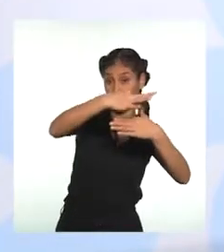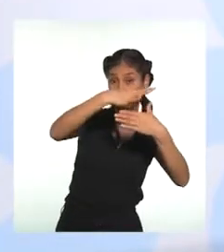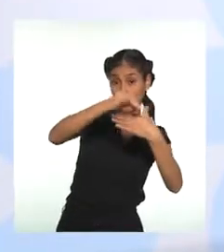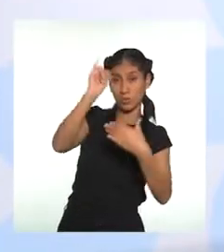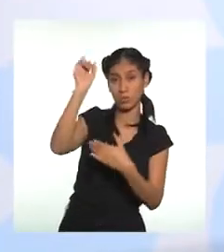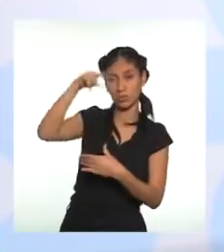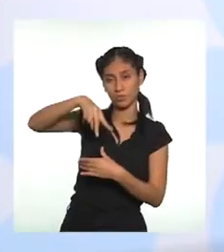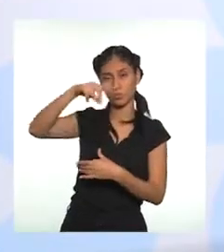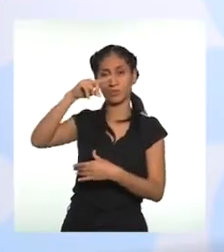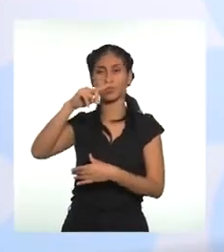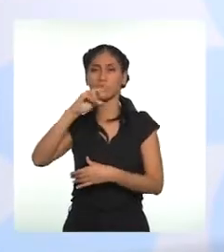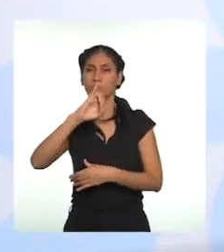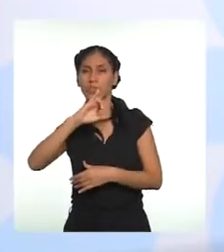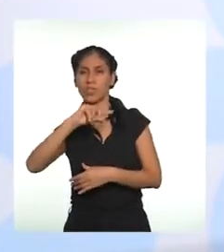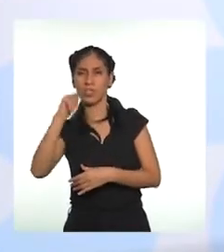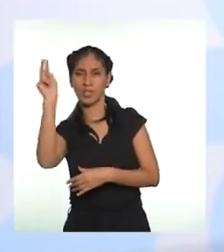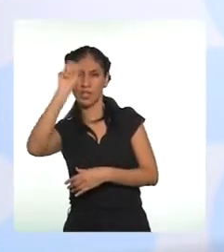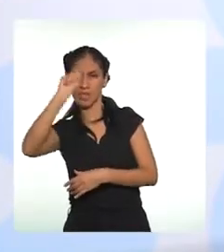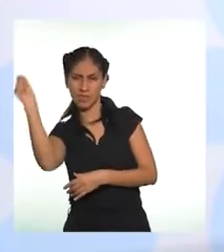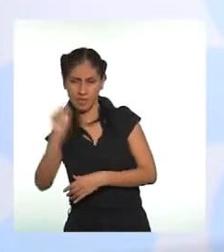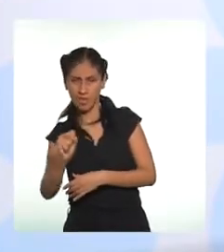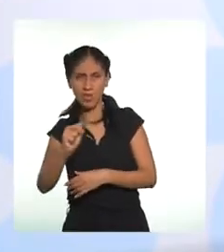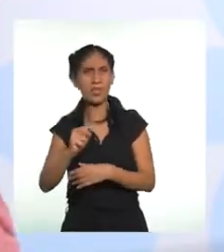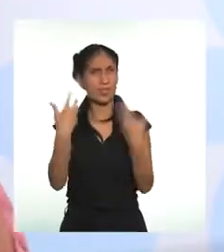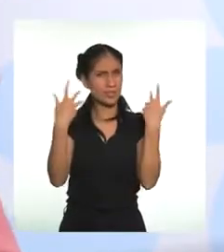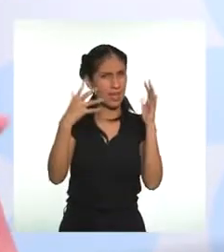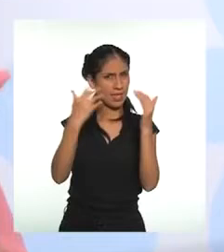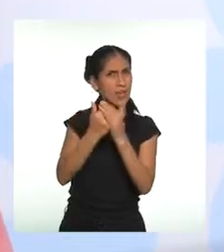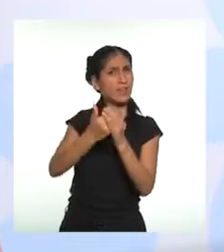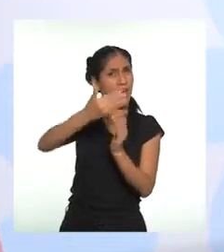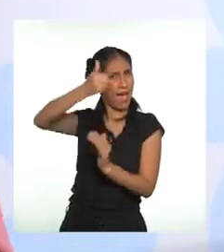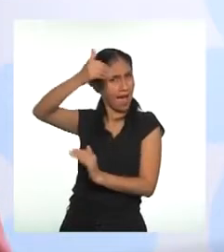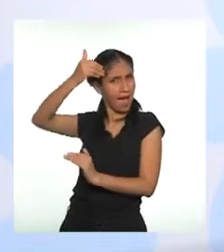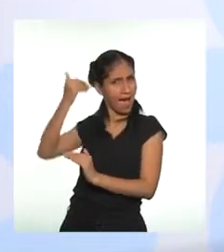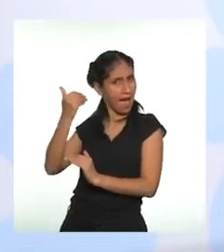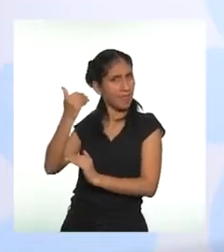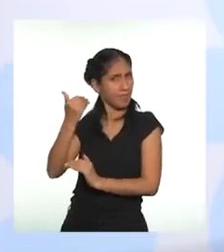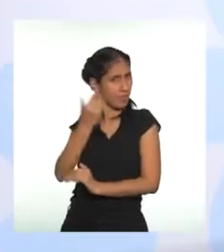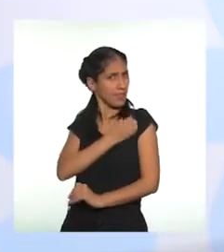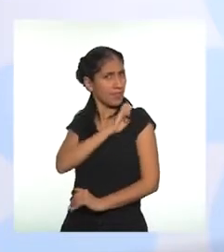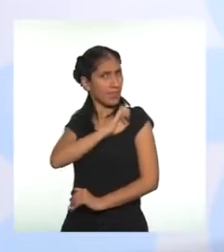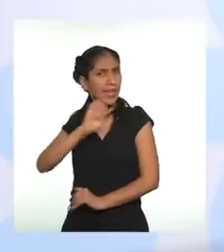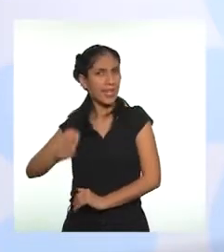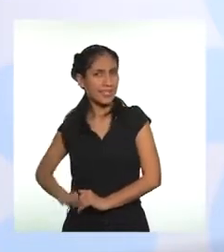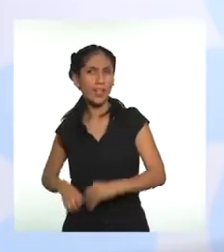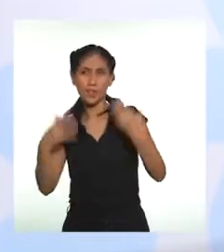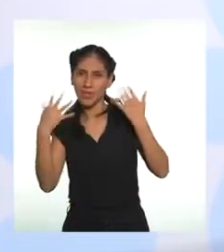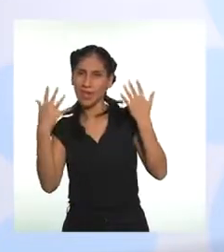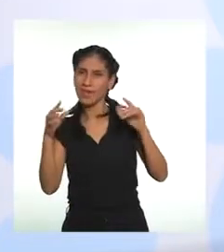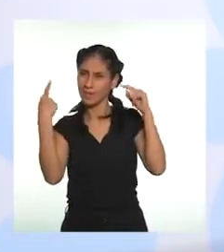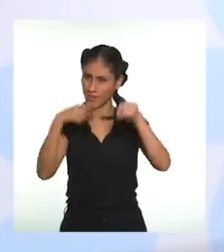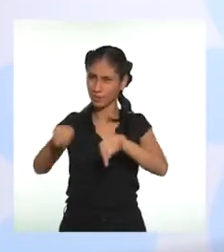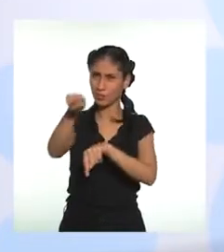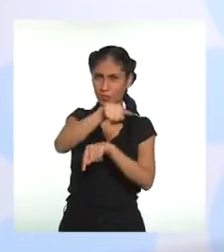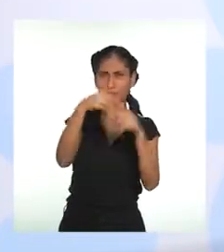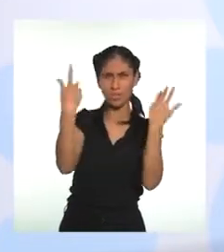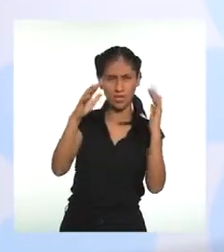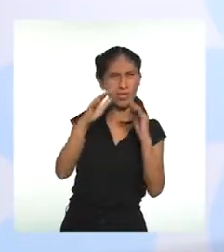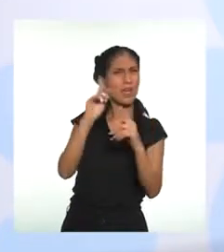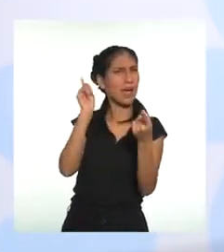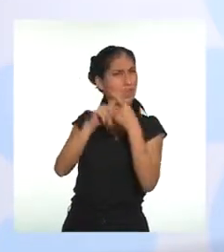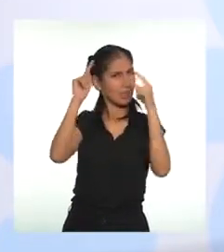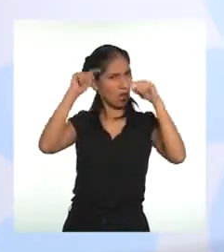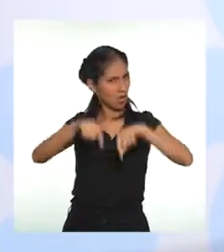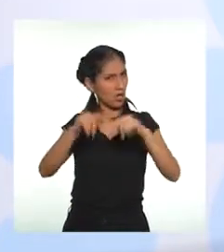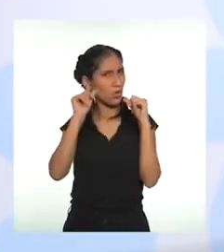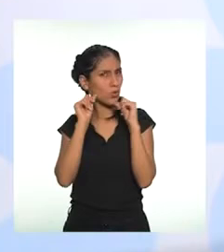pueblos indígenas u originarios existen antes que aparezca el Estado como lo conocemos y a pesar de los años conservan